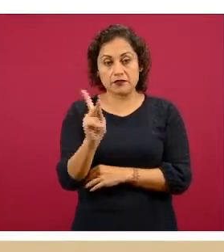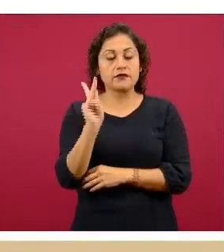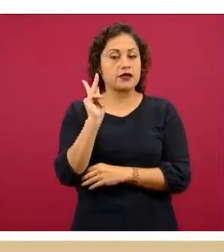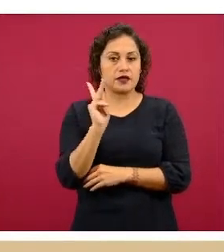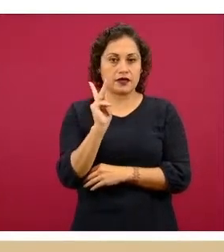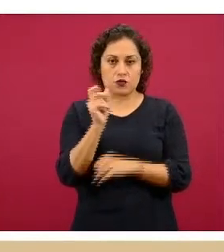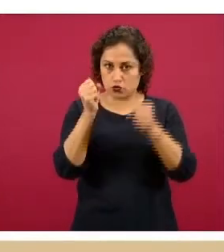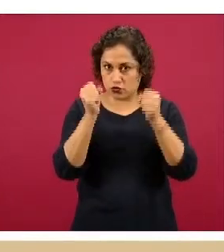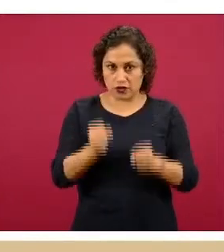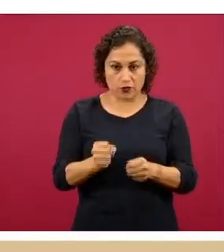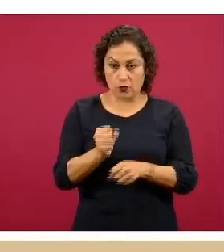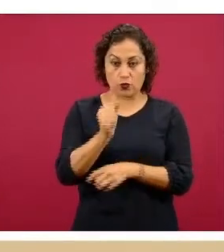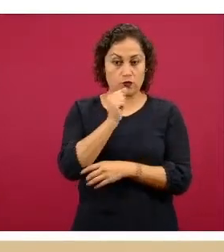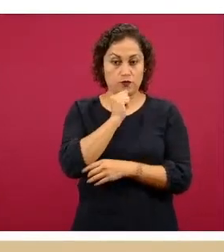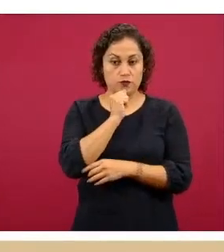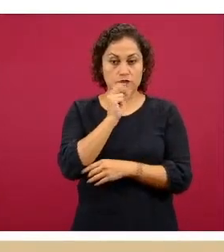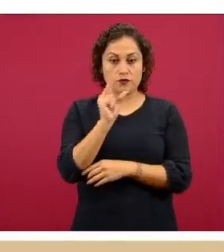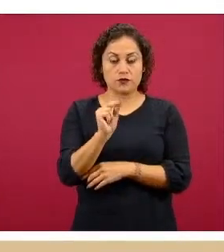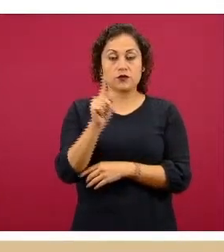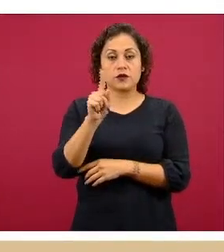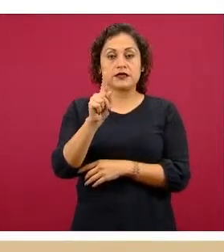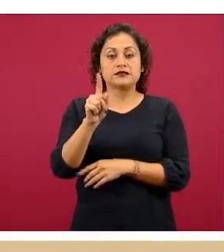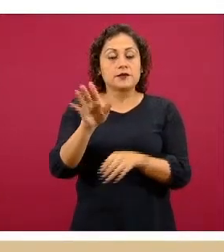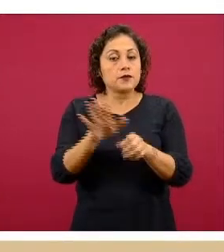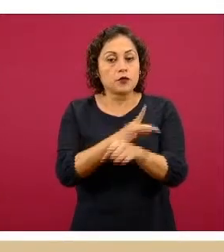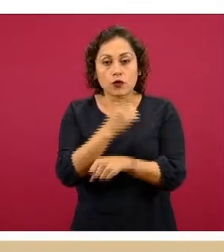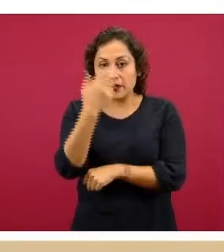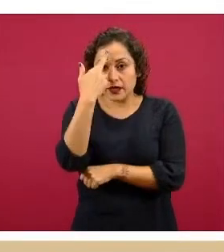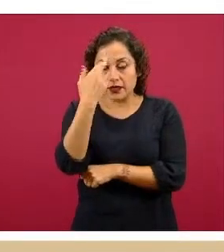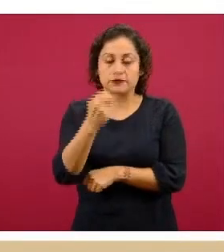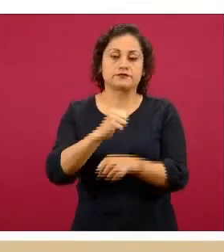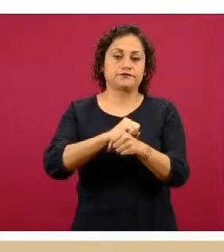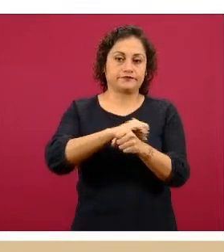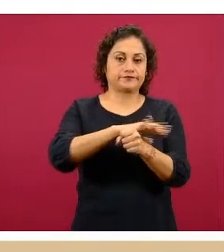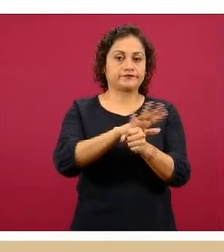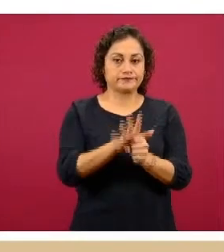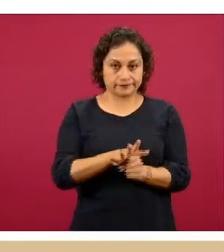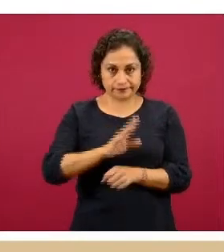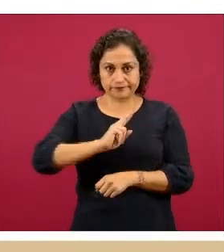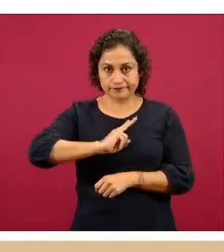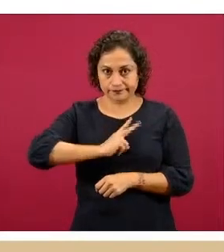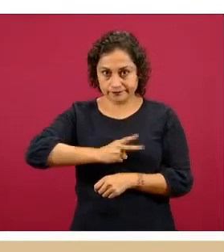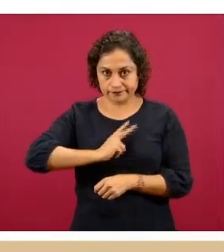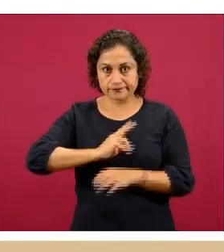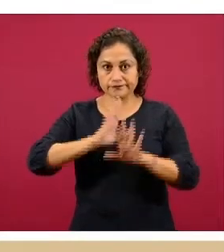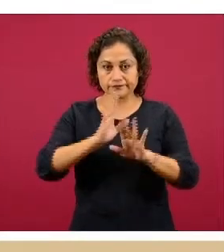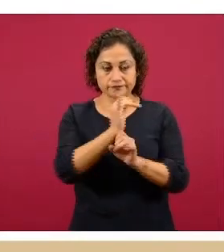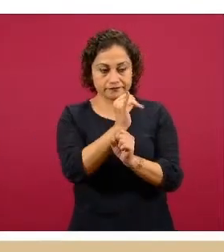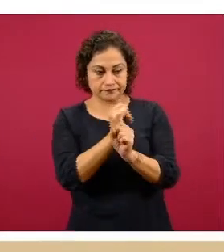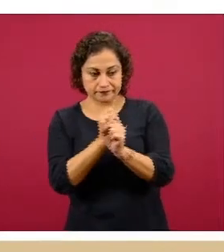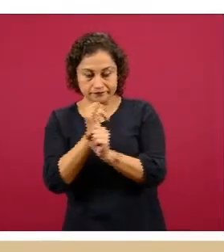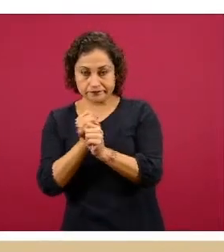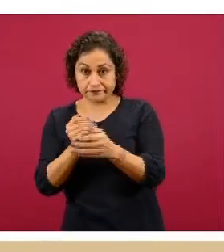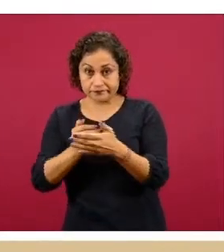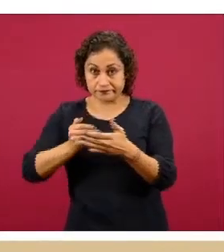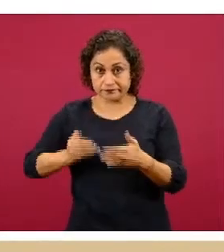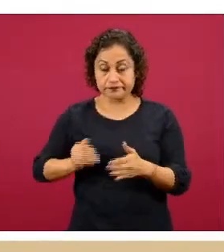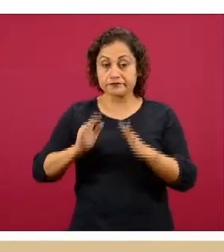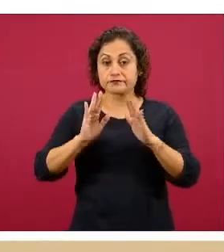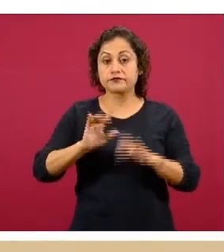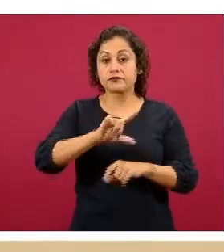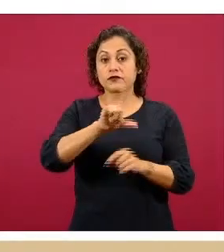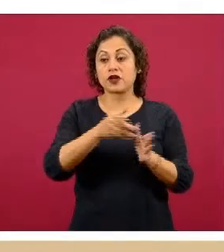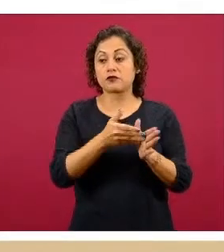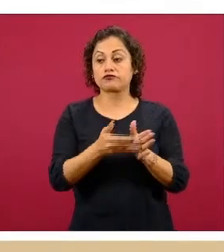ser atribuibles a COVID en esta forma preliminar de análisis. La confirmación de